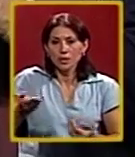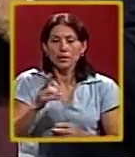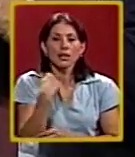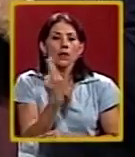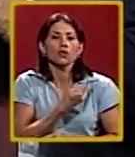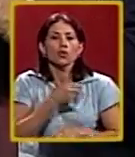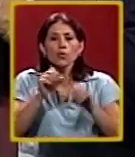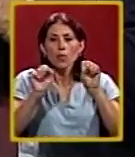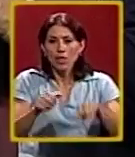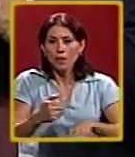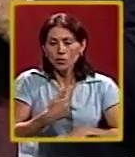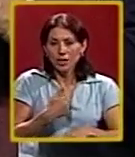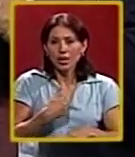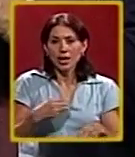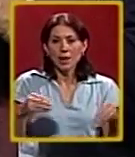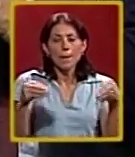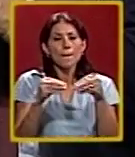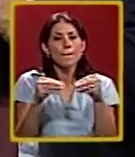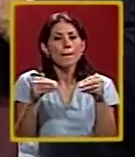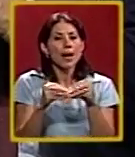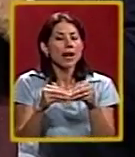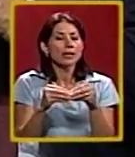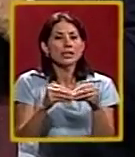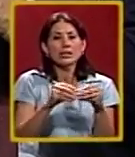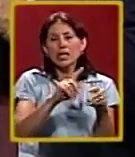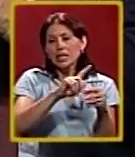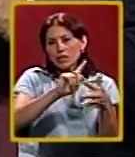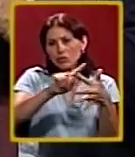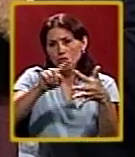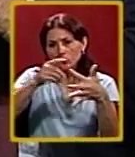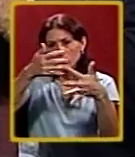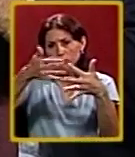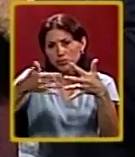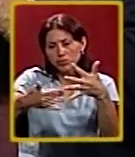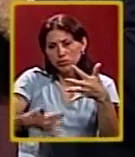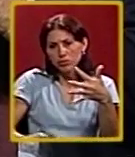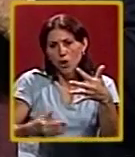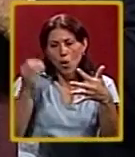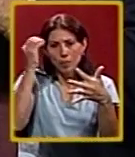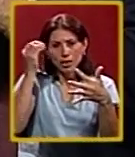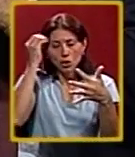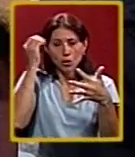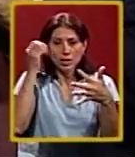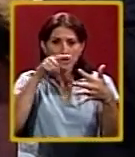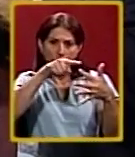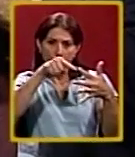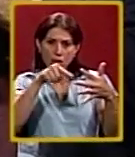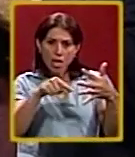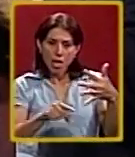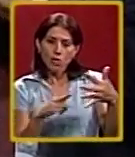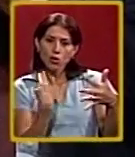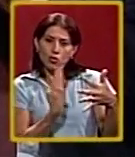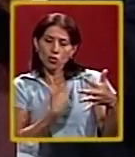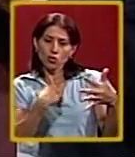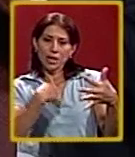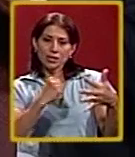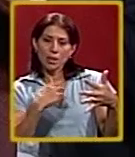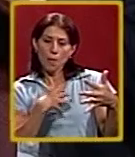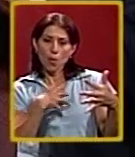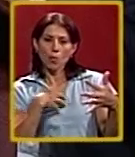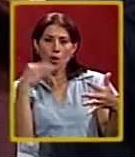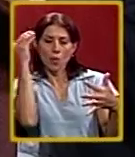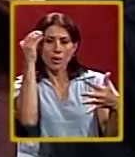tener un mayor abanico de opiniones para hacer nuestra propia opinión. Sí, incluso ¿verdad? en esa idea a veces la